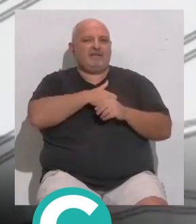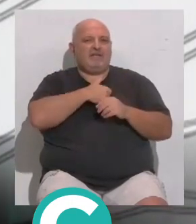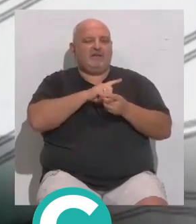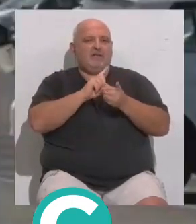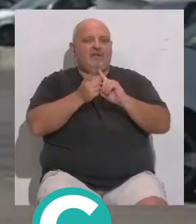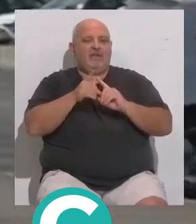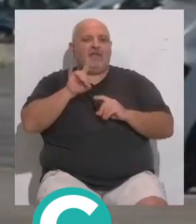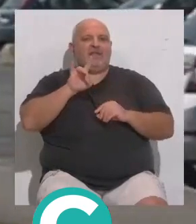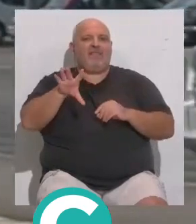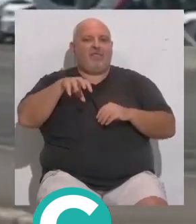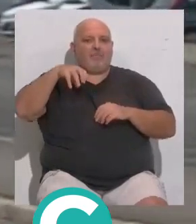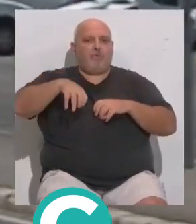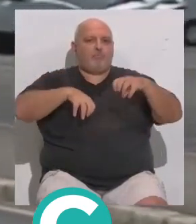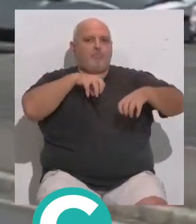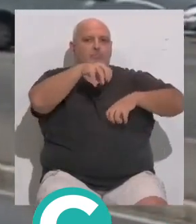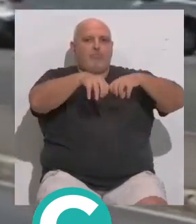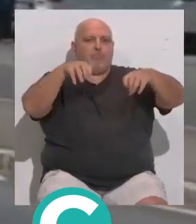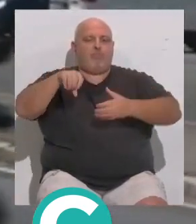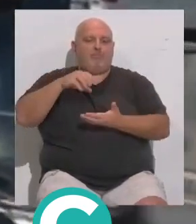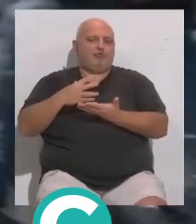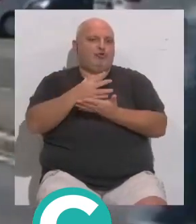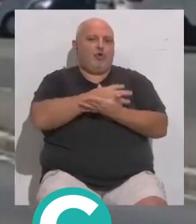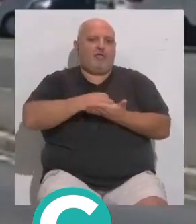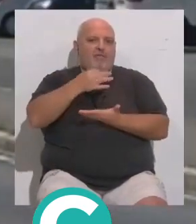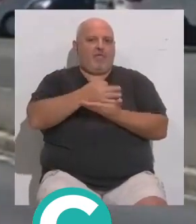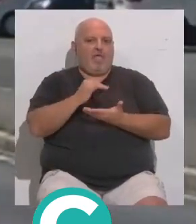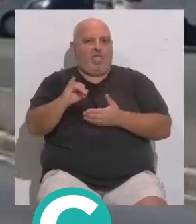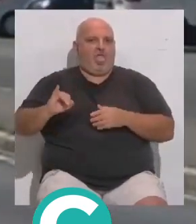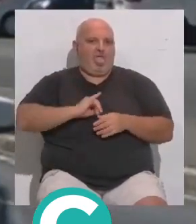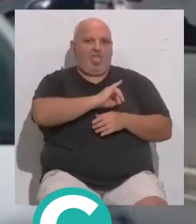pasará a tener 15 estaciones de bombeo operativas en toda la ciudad.